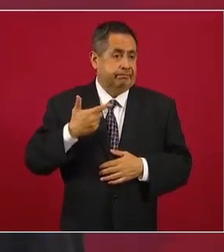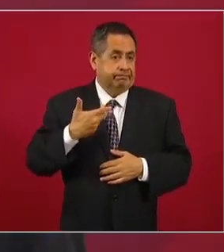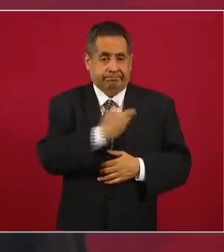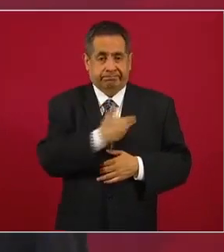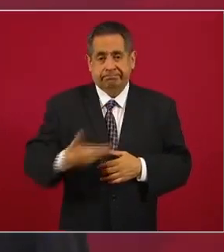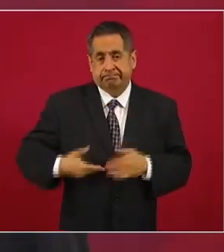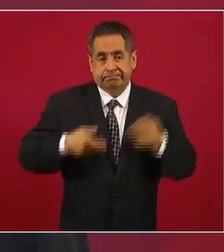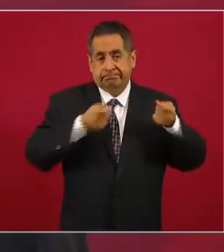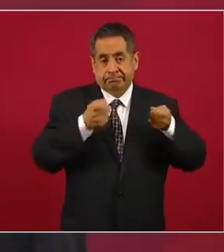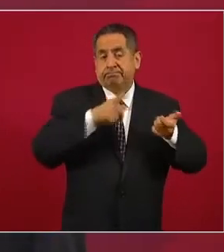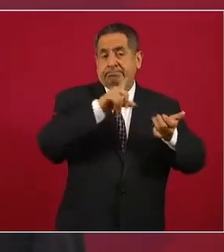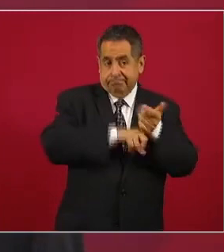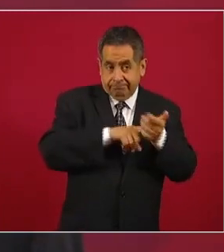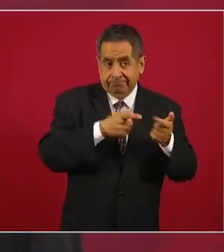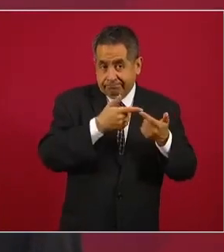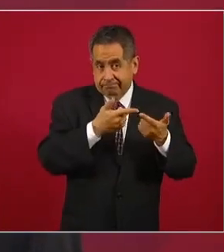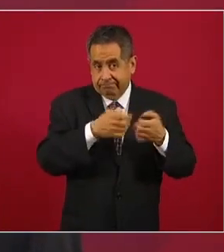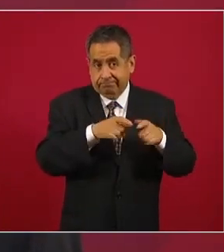del poder ejecutivo,